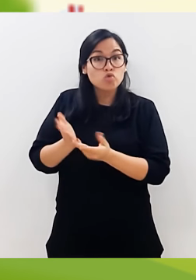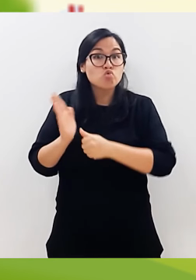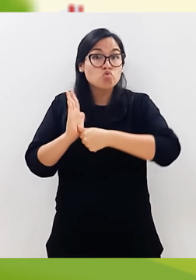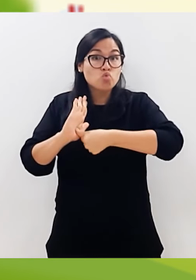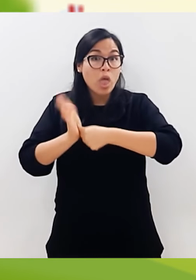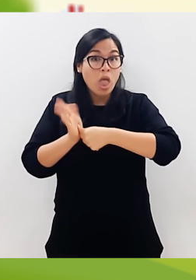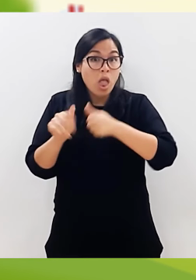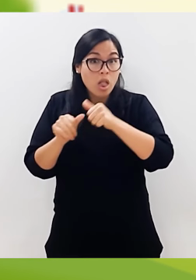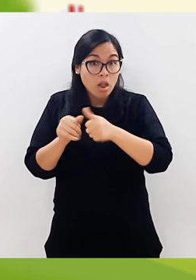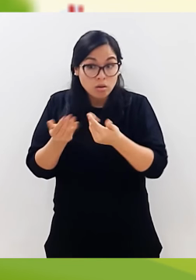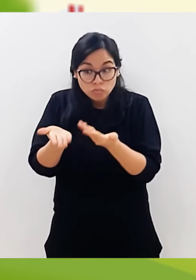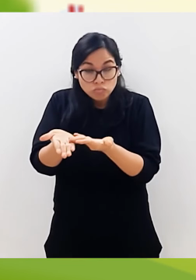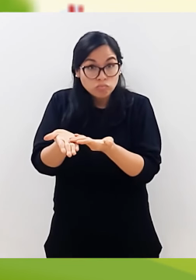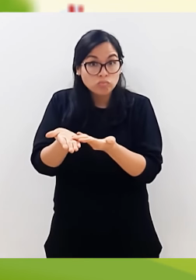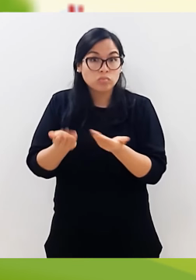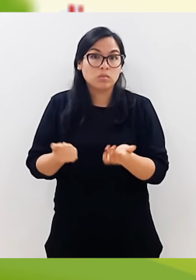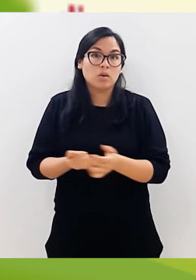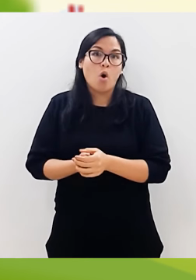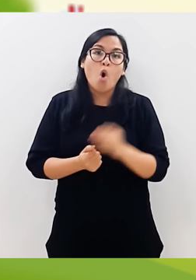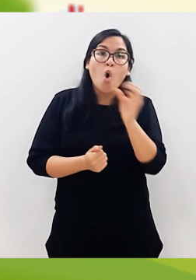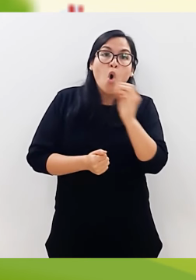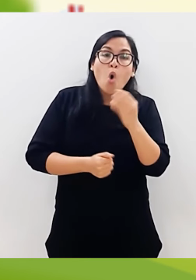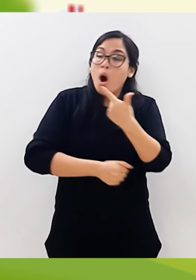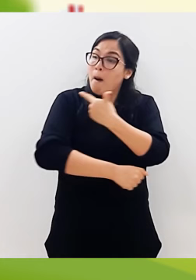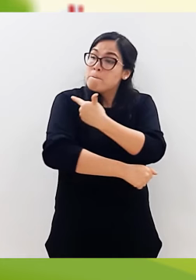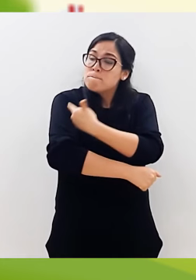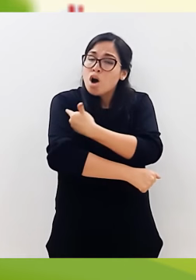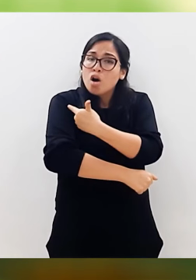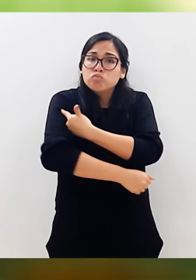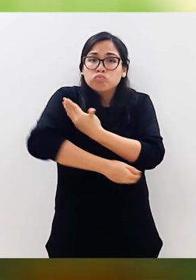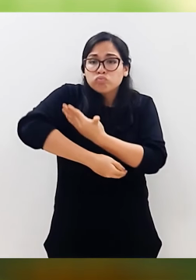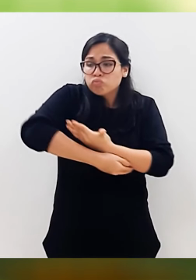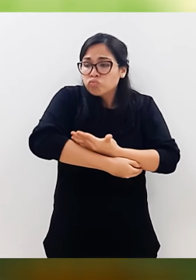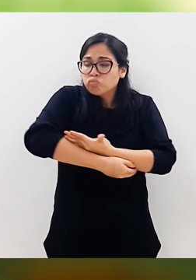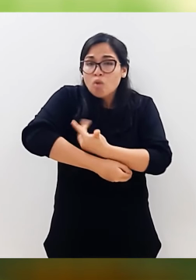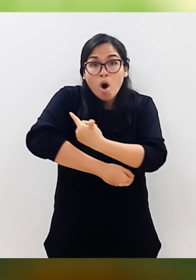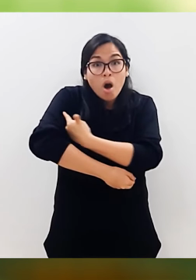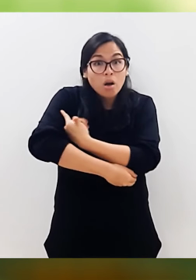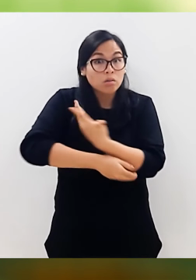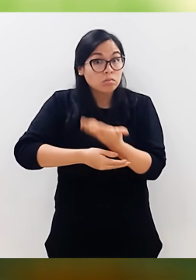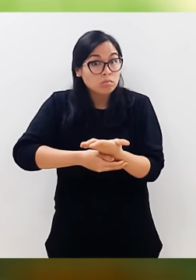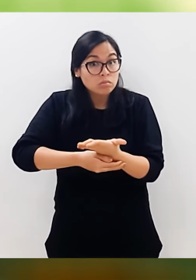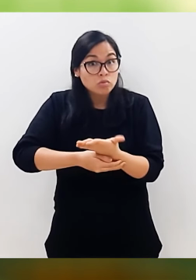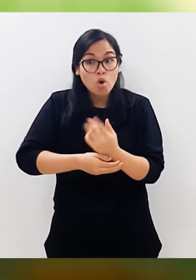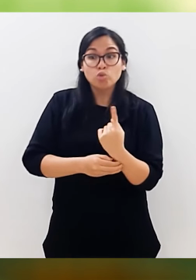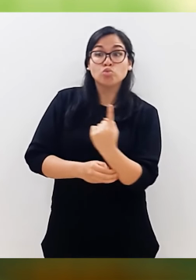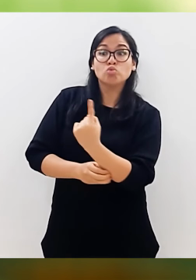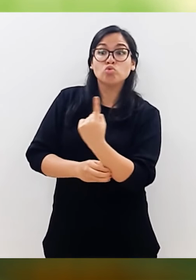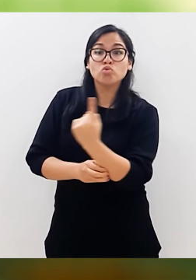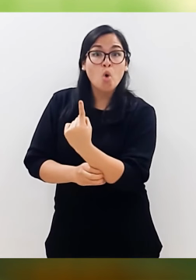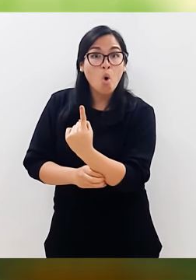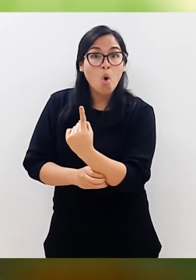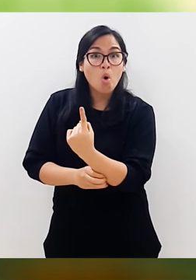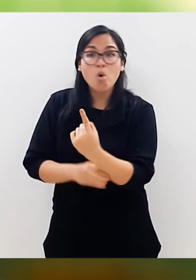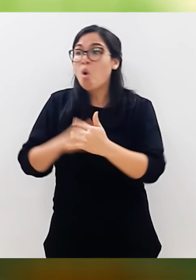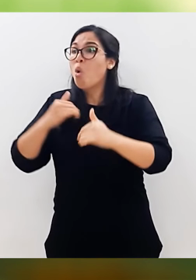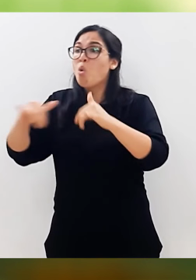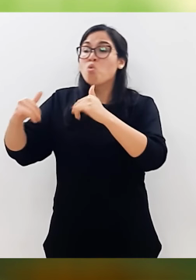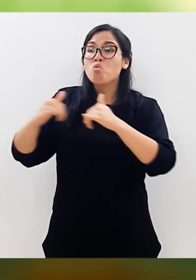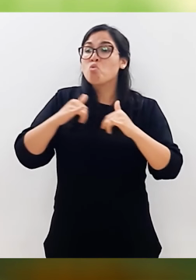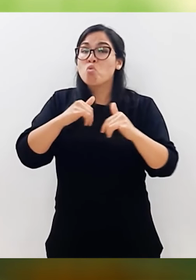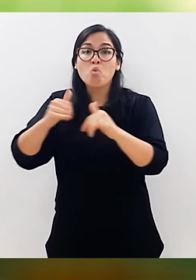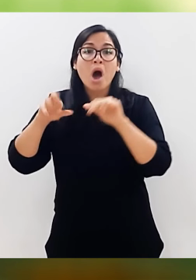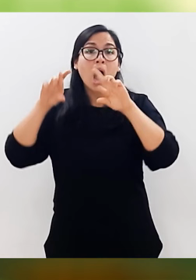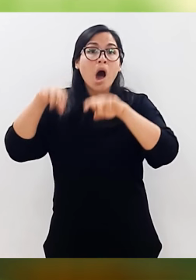O cuando los llevamos a vacunarlos. No dejándolos solos cuando vayan a jugar